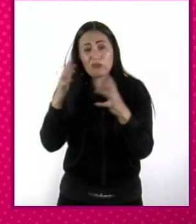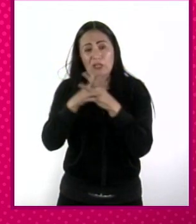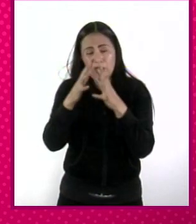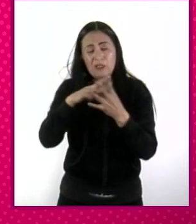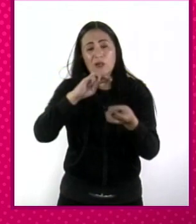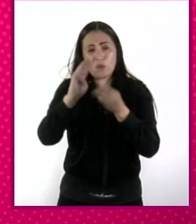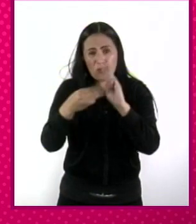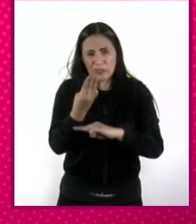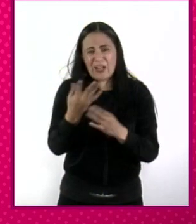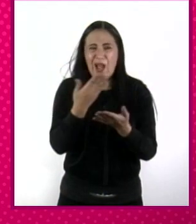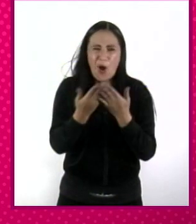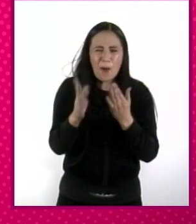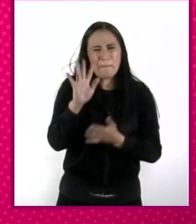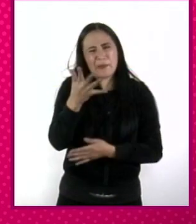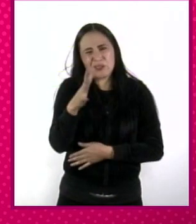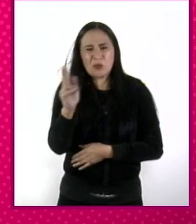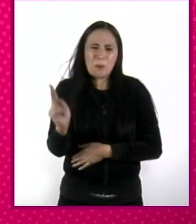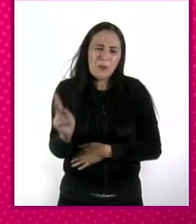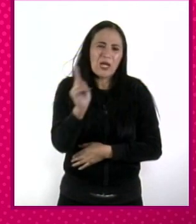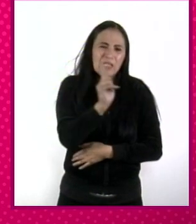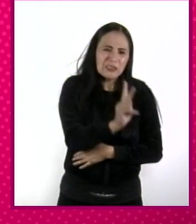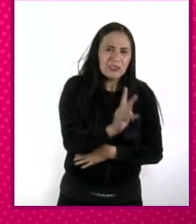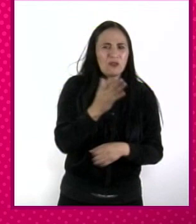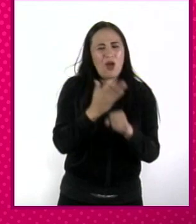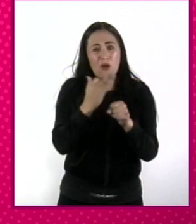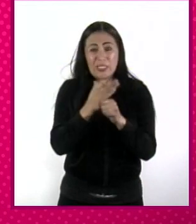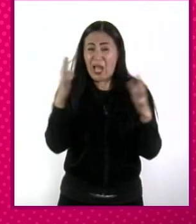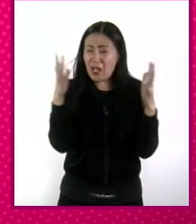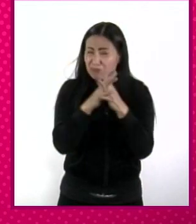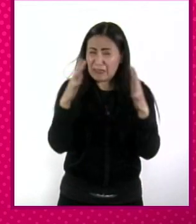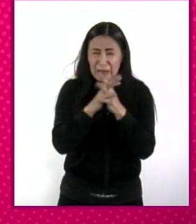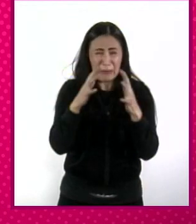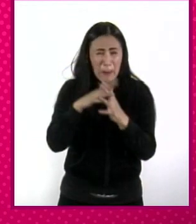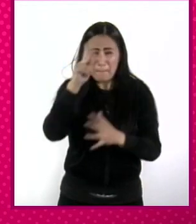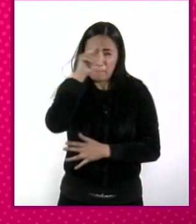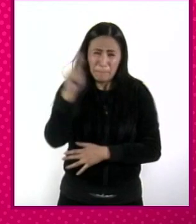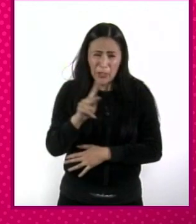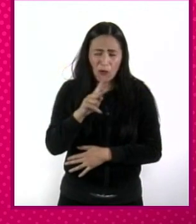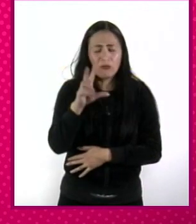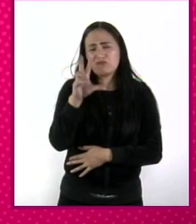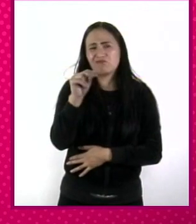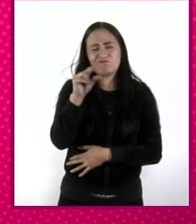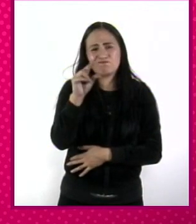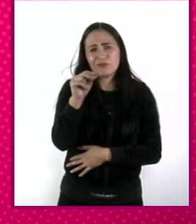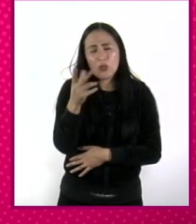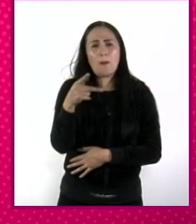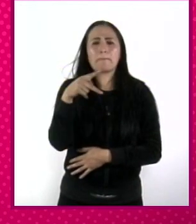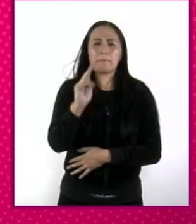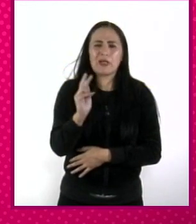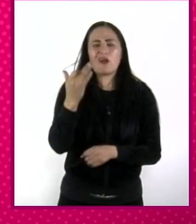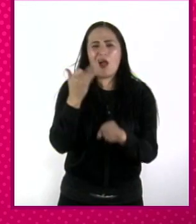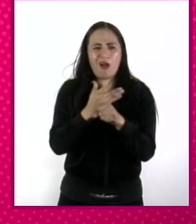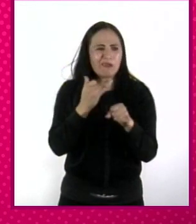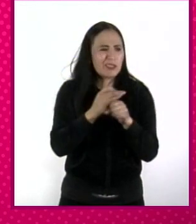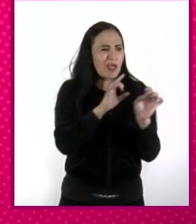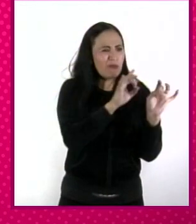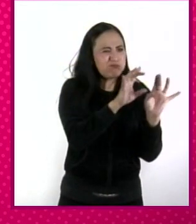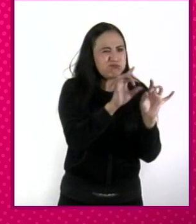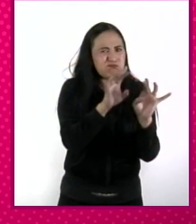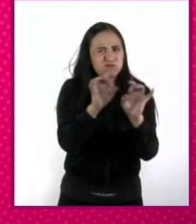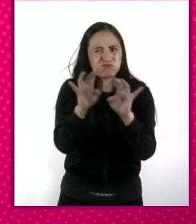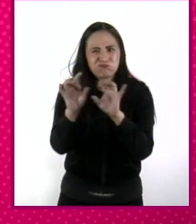bien no tenemos una gran guerra como aquel entonces, pero estamos viviendo una situación donde hay